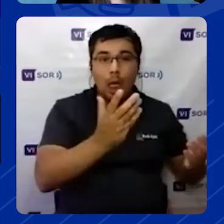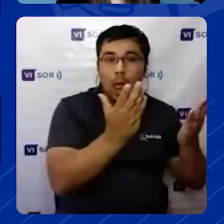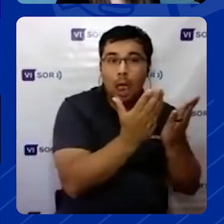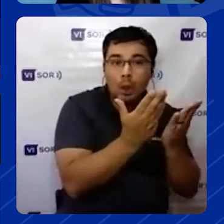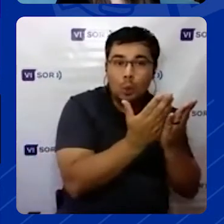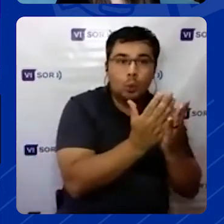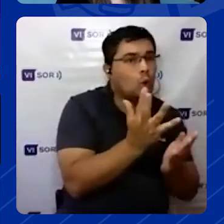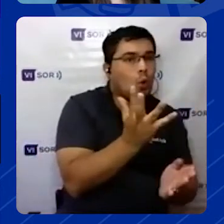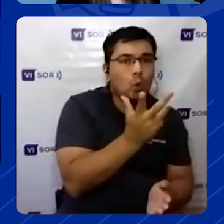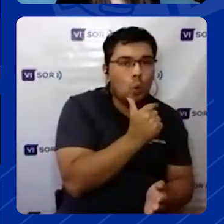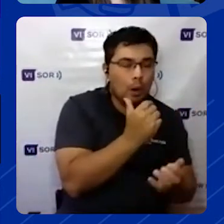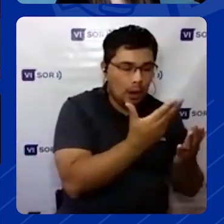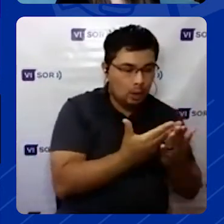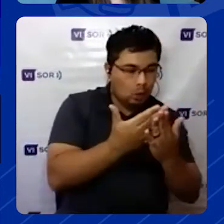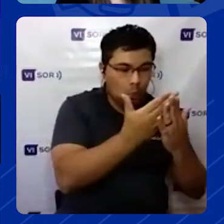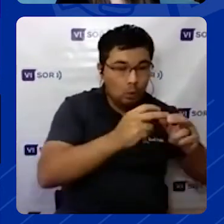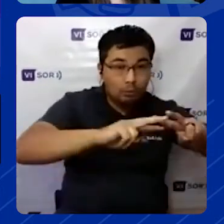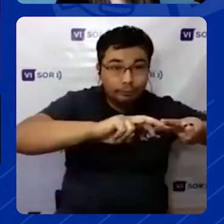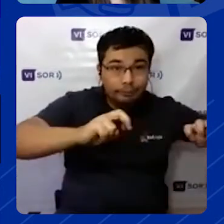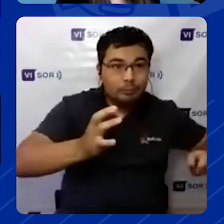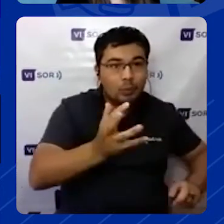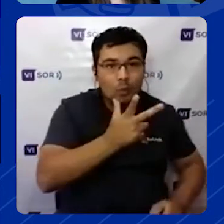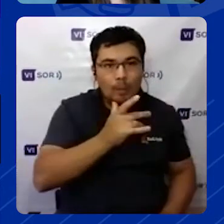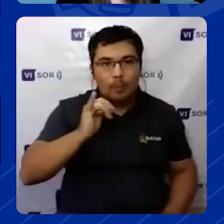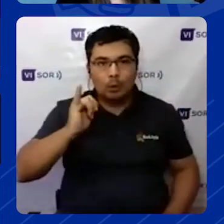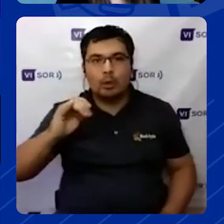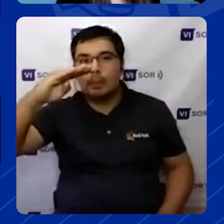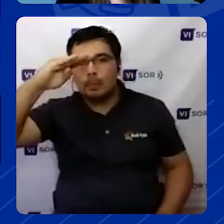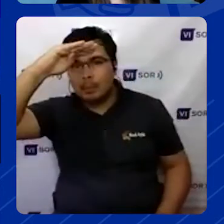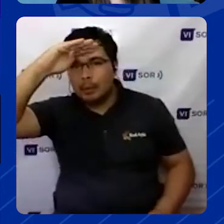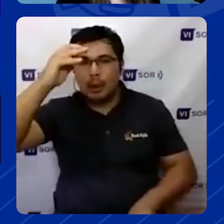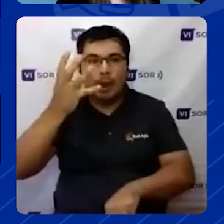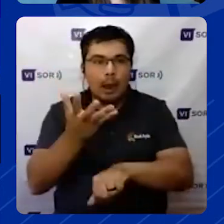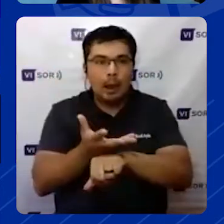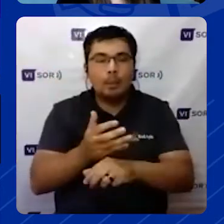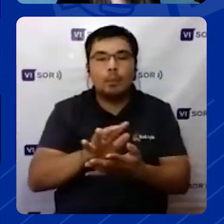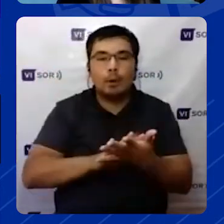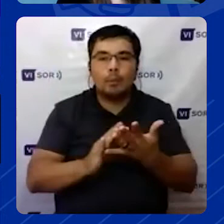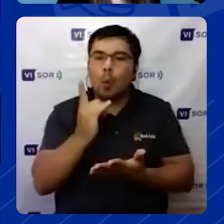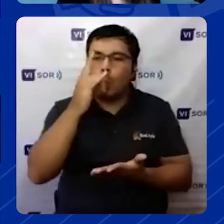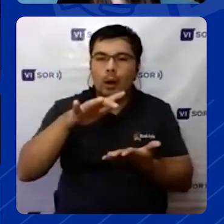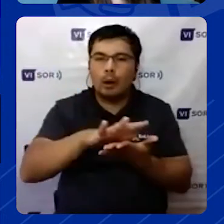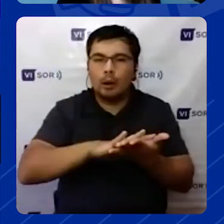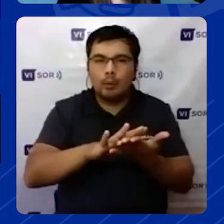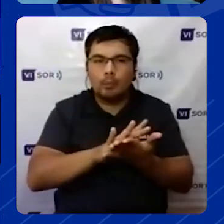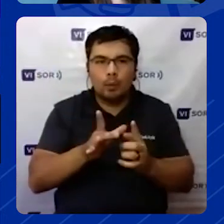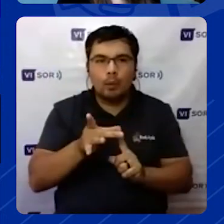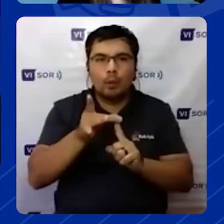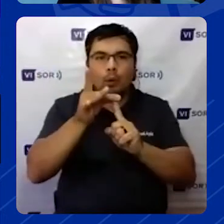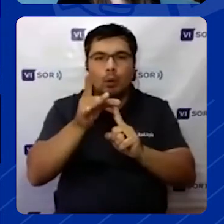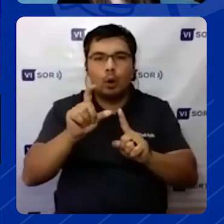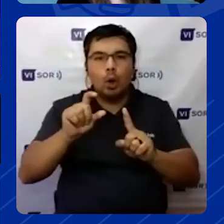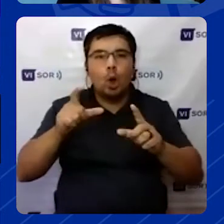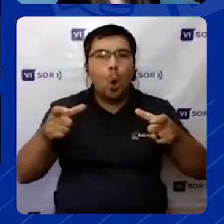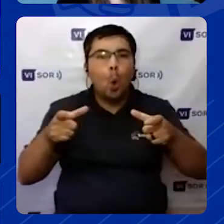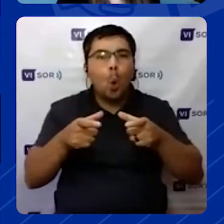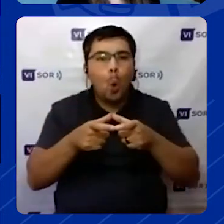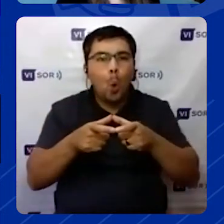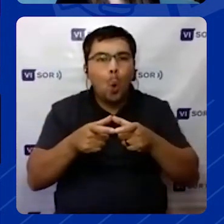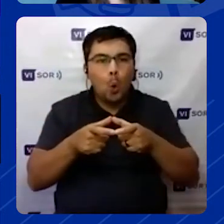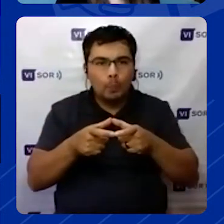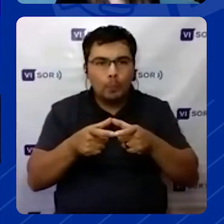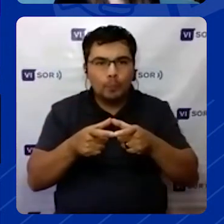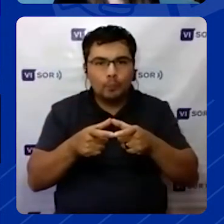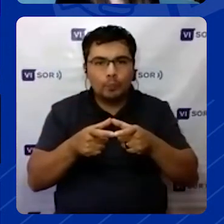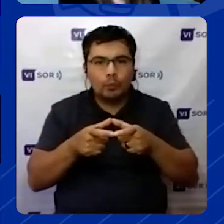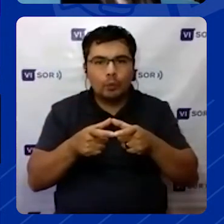las personas con discapacidad intelectual con la que trabajamos. Un ejemplo muy claro son los denominados clubes de lectura fácil, que son